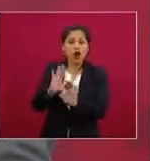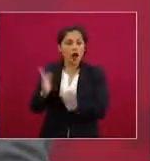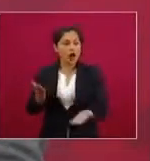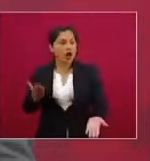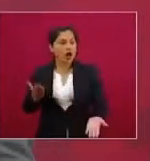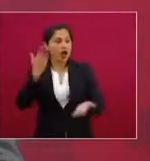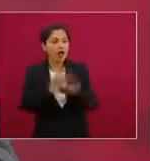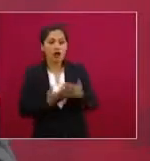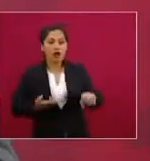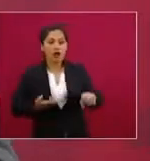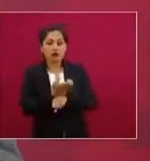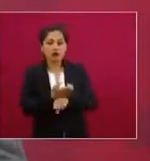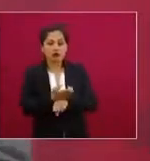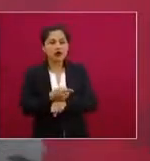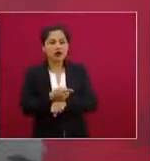las bardas,